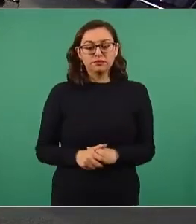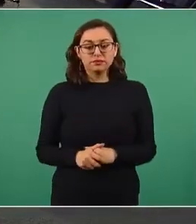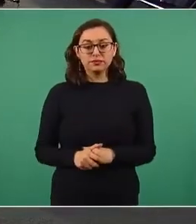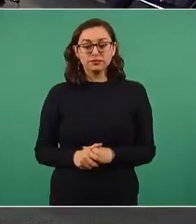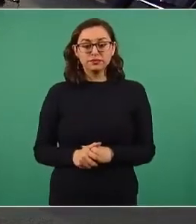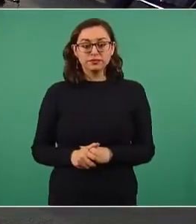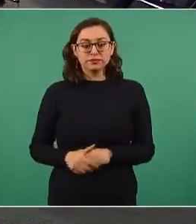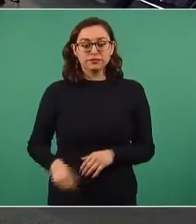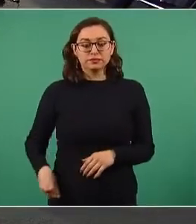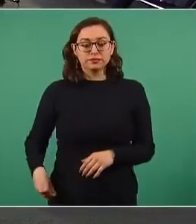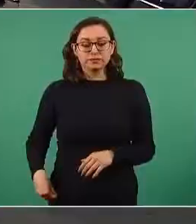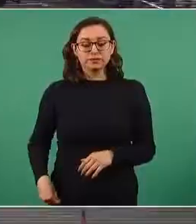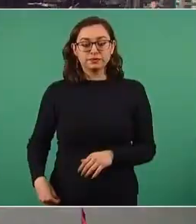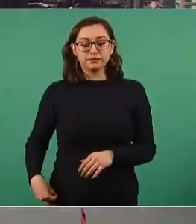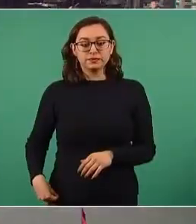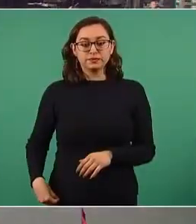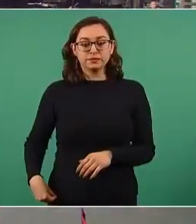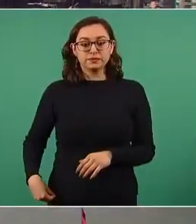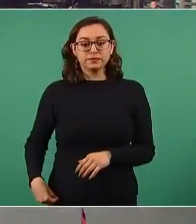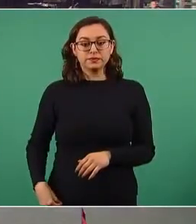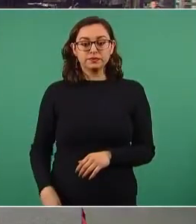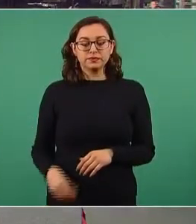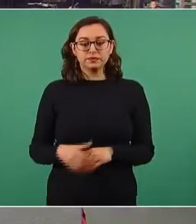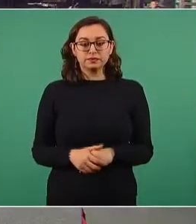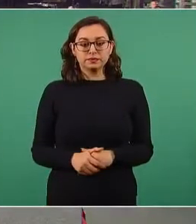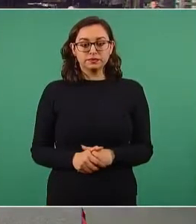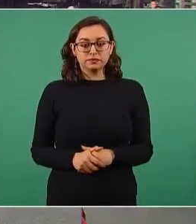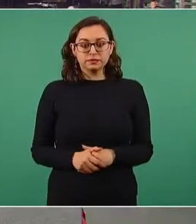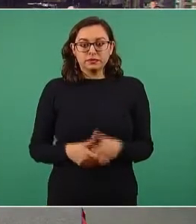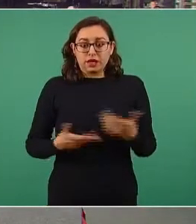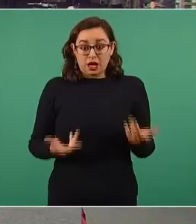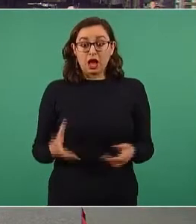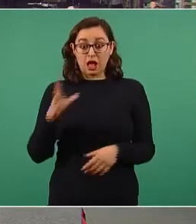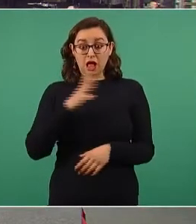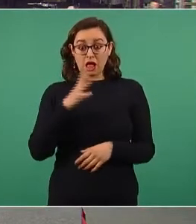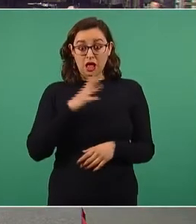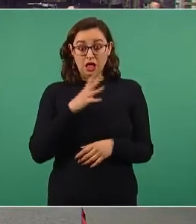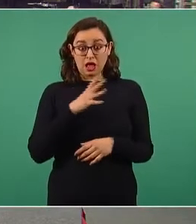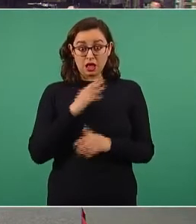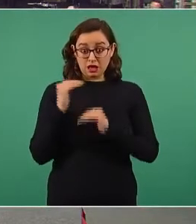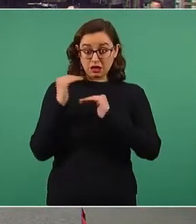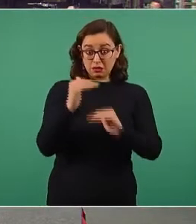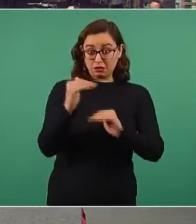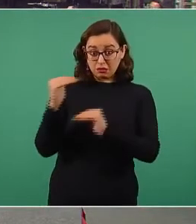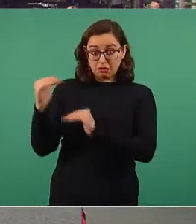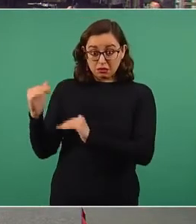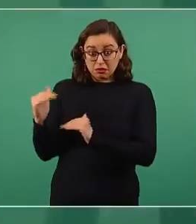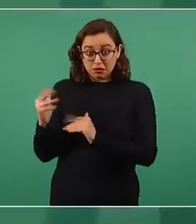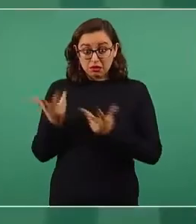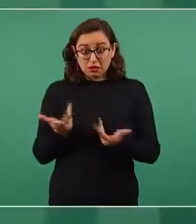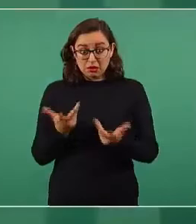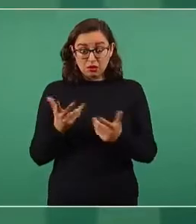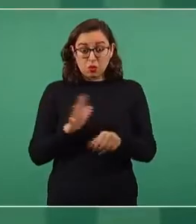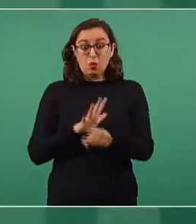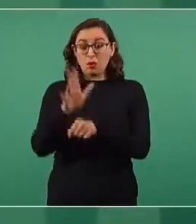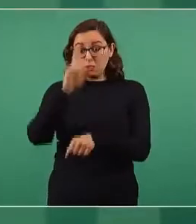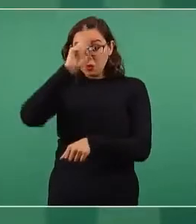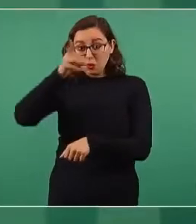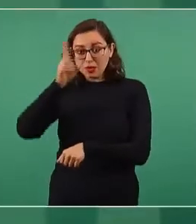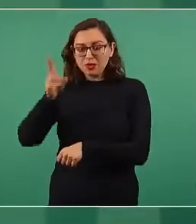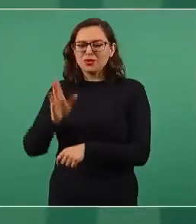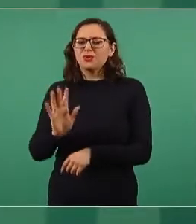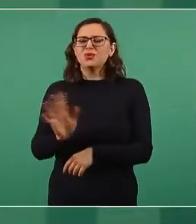¿Perdón? ¿Habría algún tipo de restricción para estos recursos? Nosotros no estamos planteando eso. Lo que estamos diciendo es, si